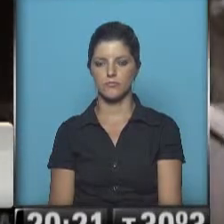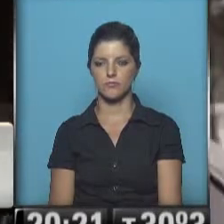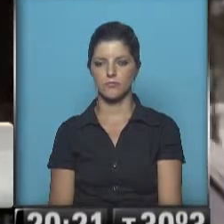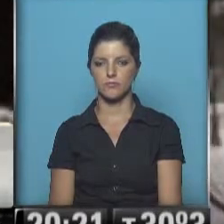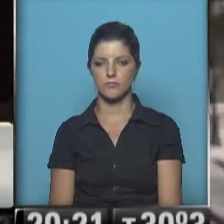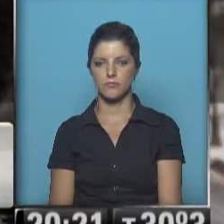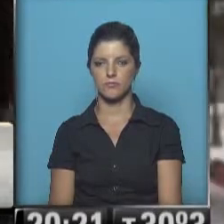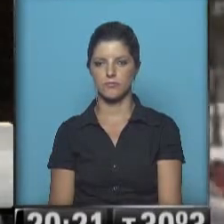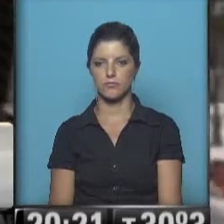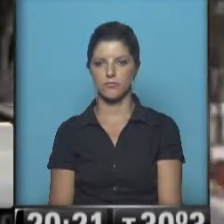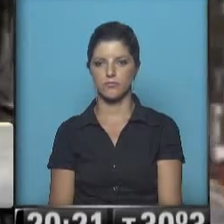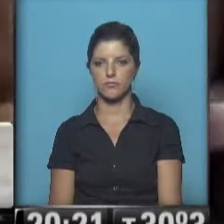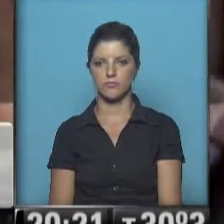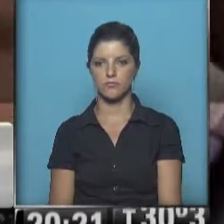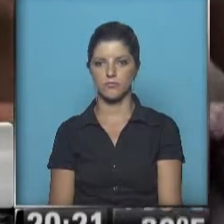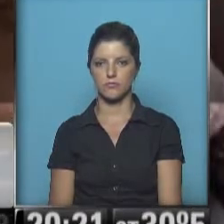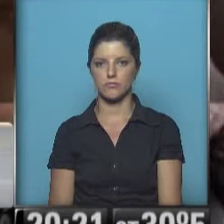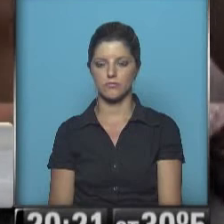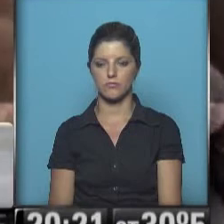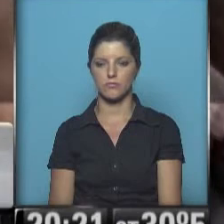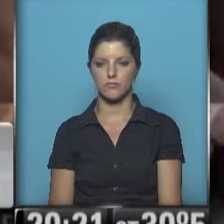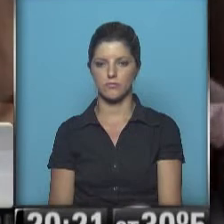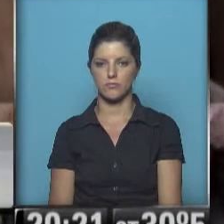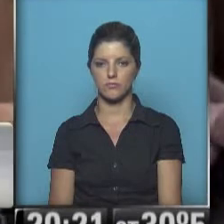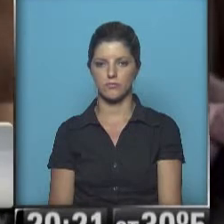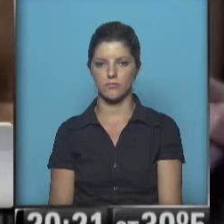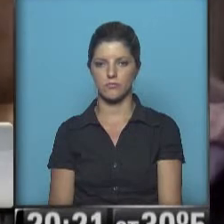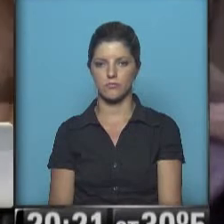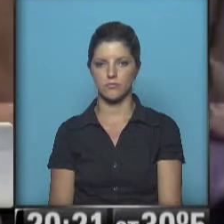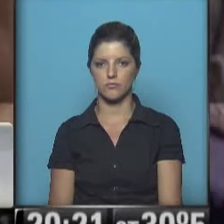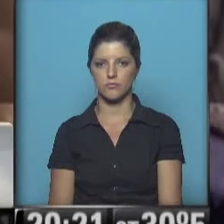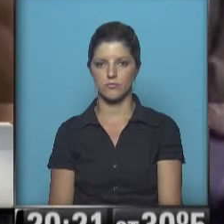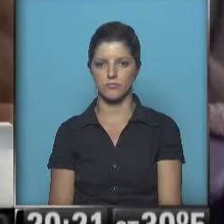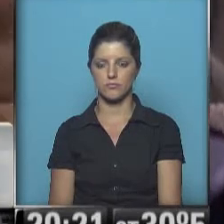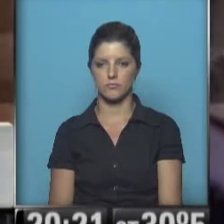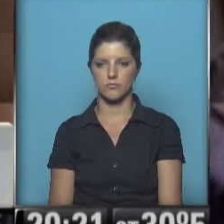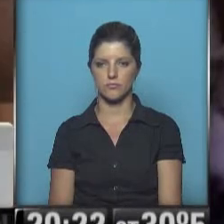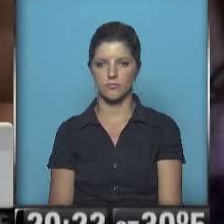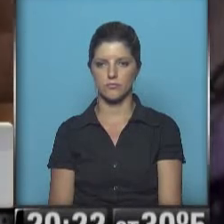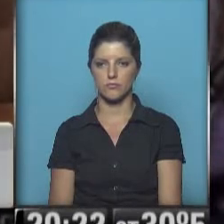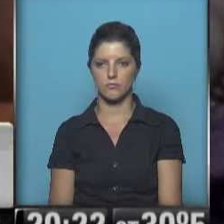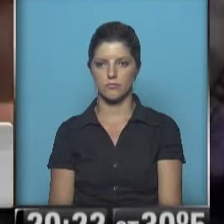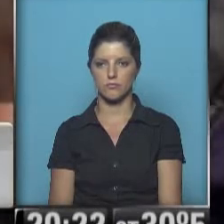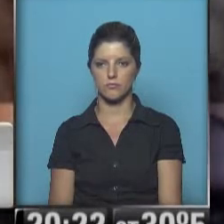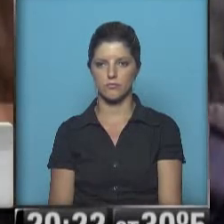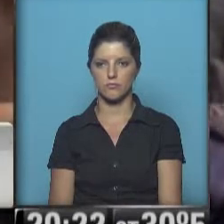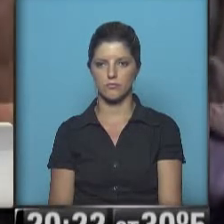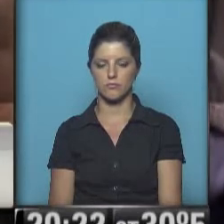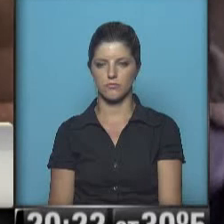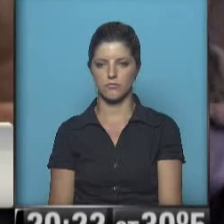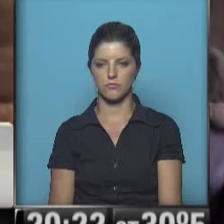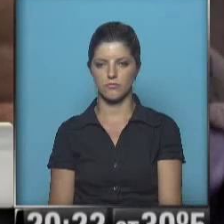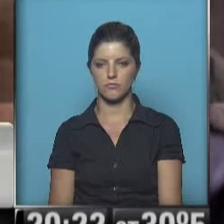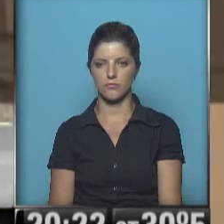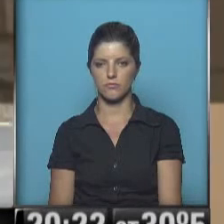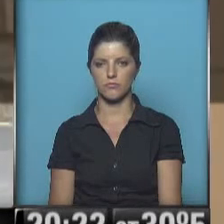de profesor y su gravamen elemento tacos policacos apoyen en los fascismos y no posee épica por masculina